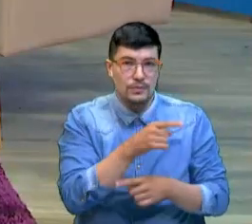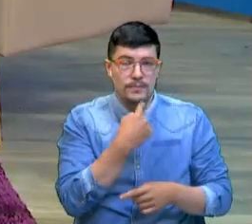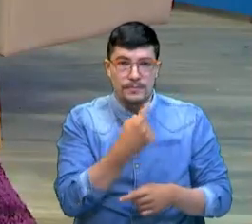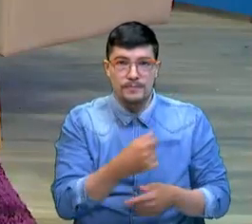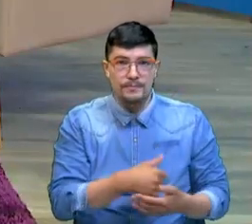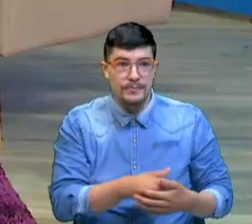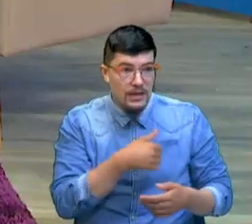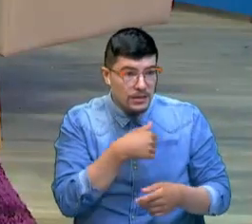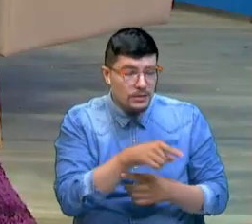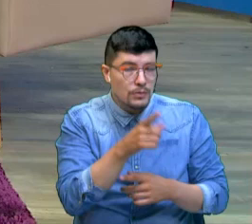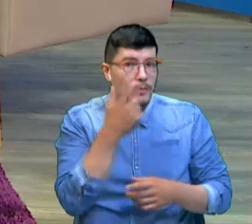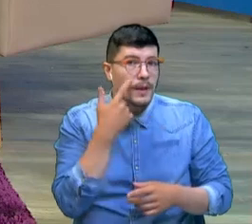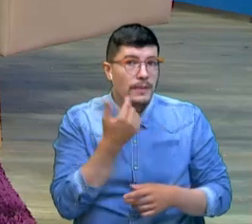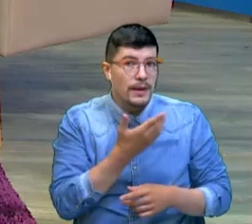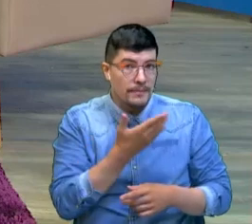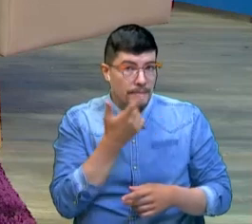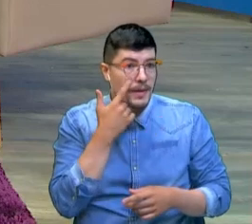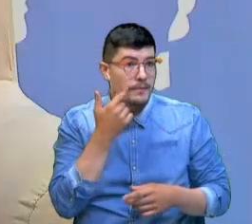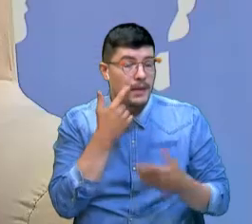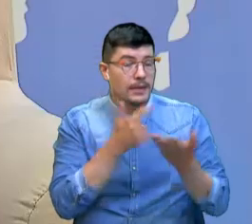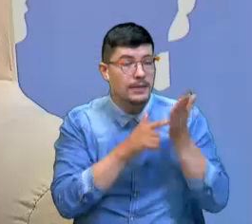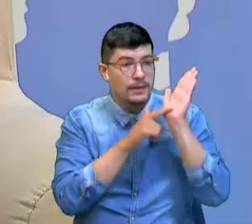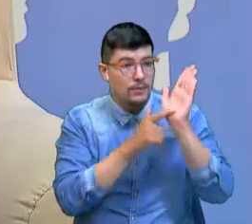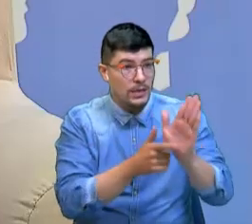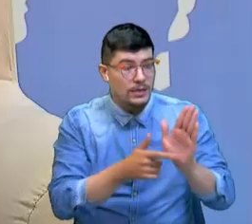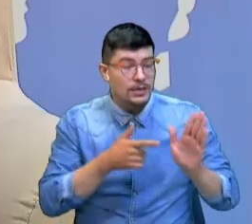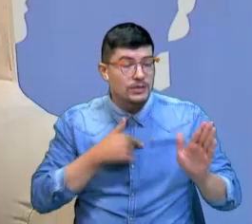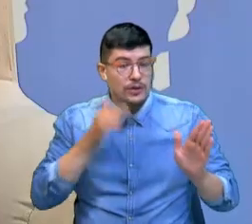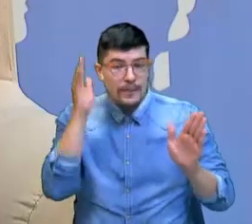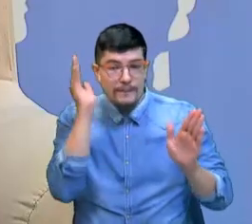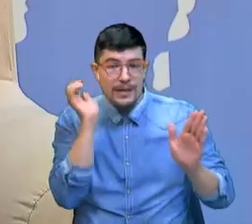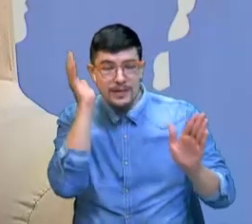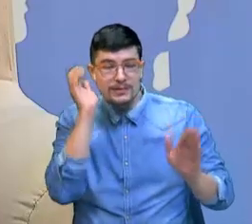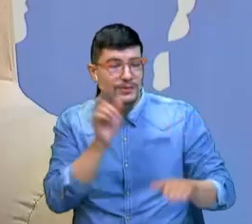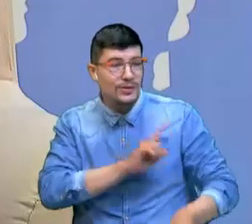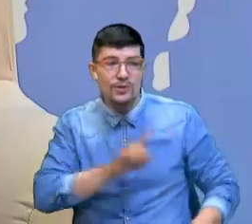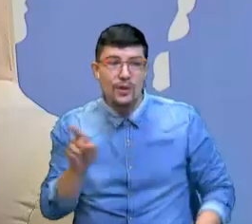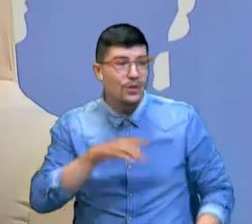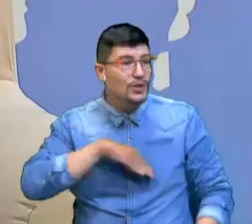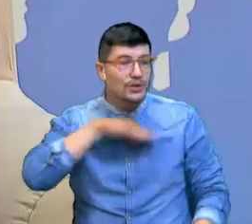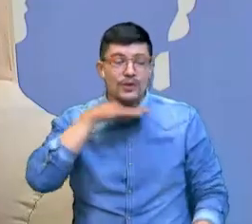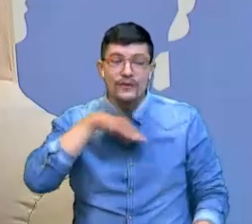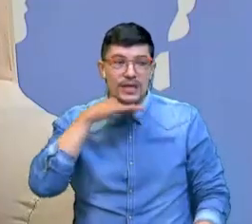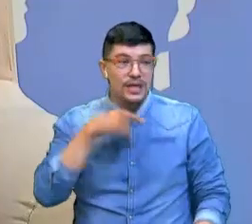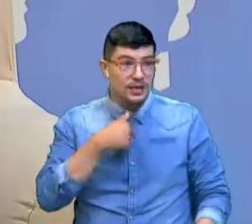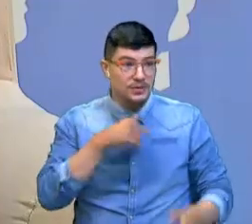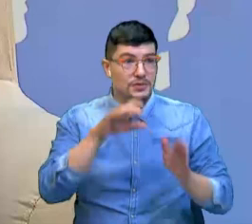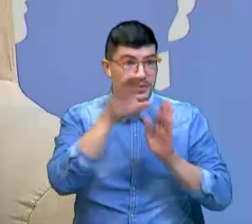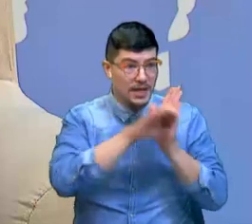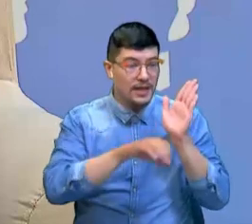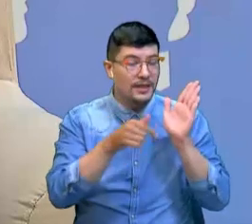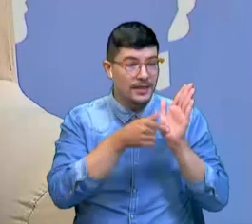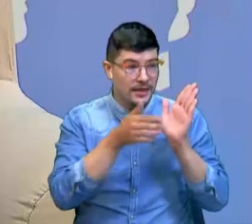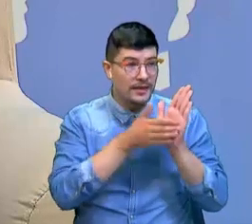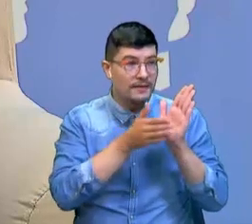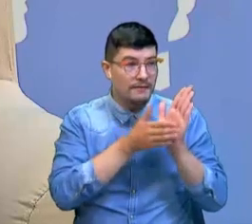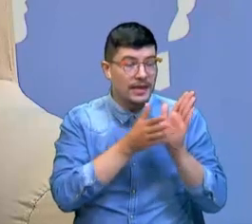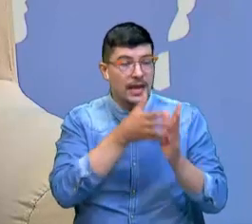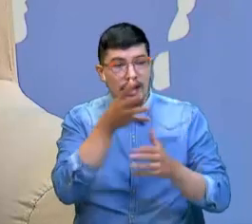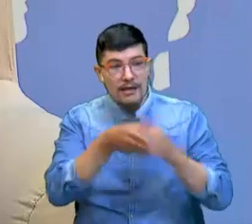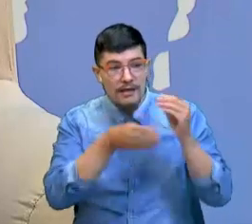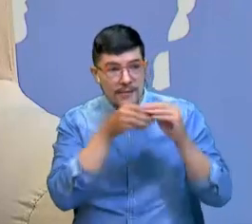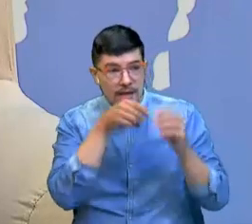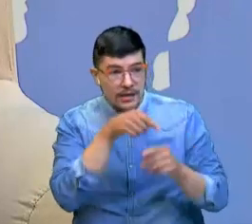si este padre demuestra que la pensión que tiene no es suficiente y acredita que los ingresos, parte de